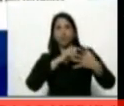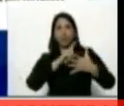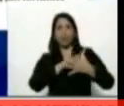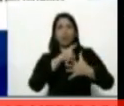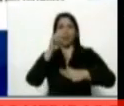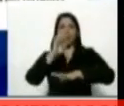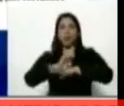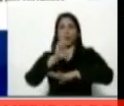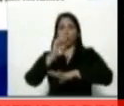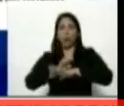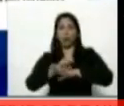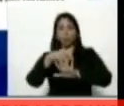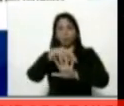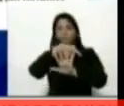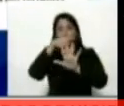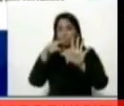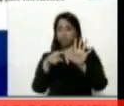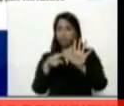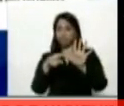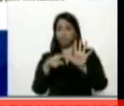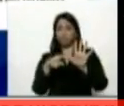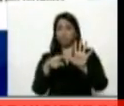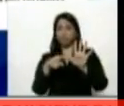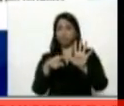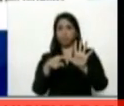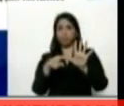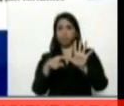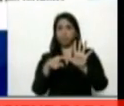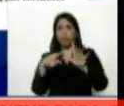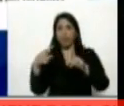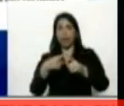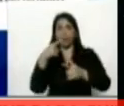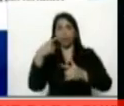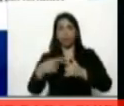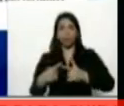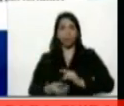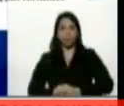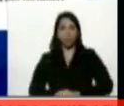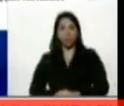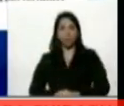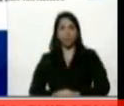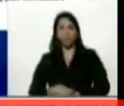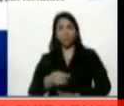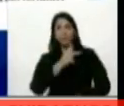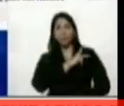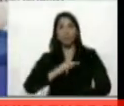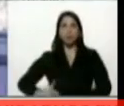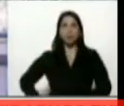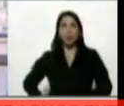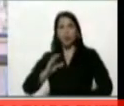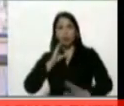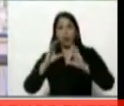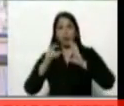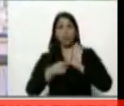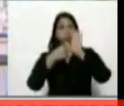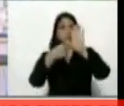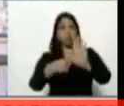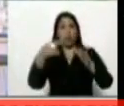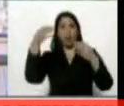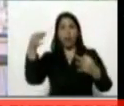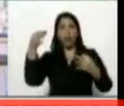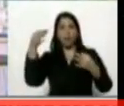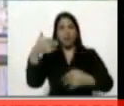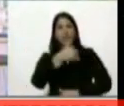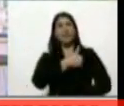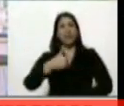de las barriadas, la saca directo de las prisiones, ¿no? Entonces la saca de las prisiones y recuerda que eso es un